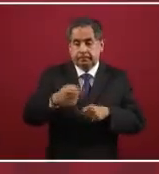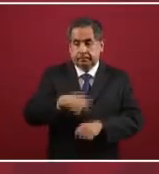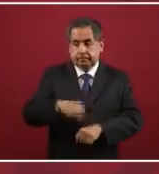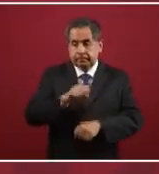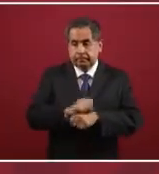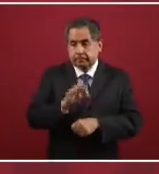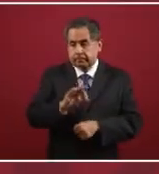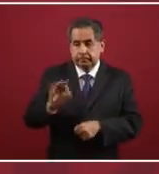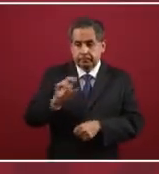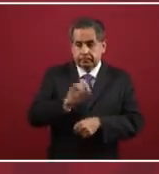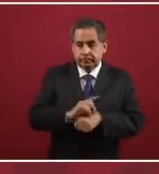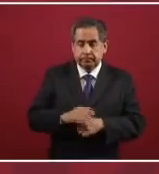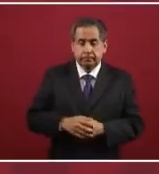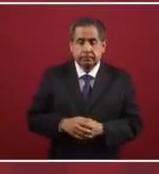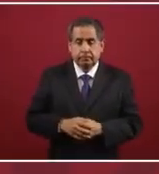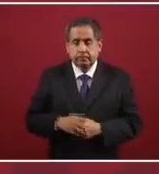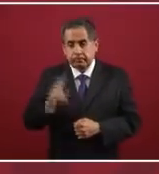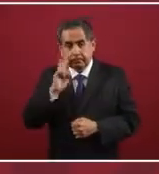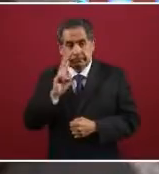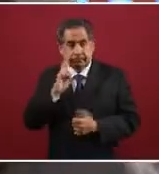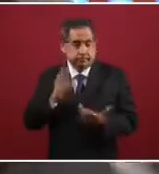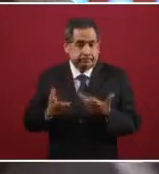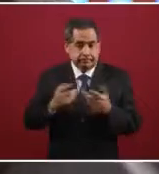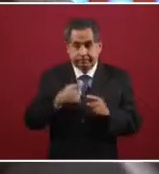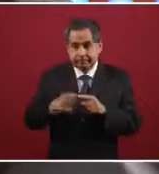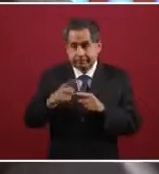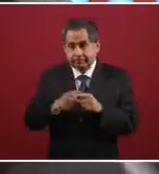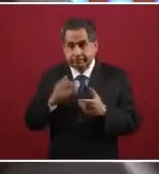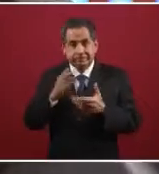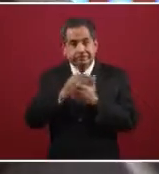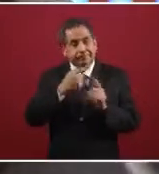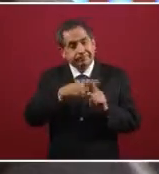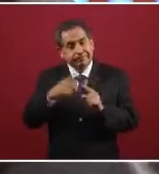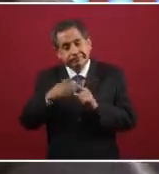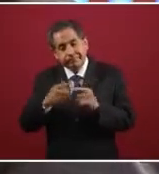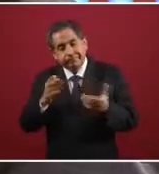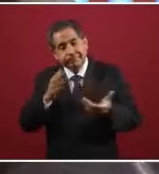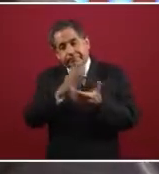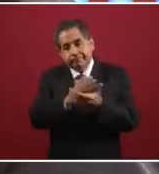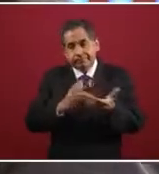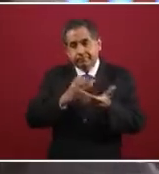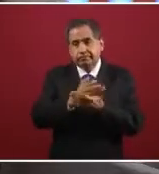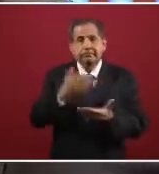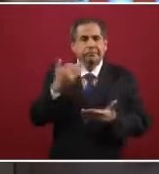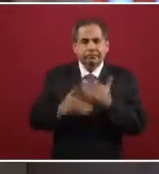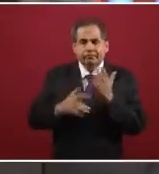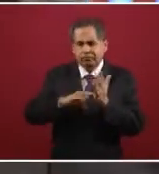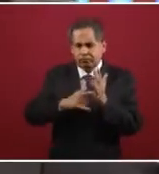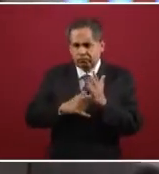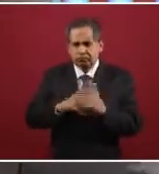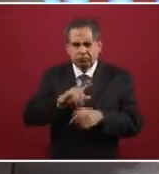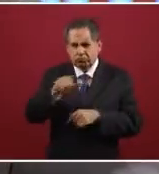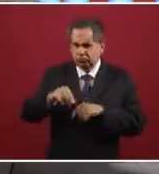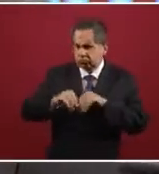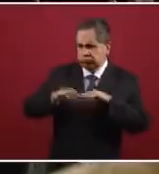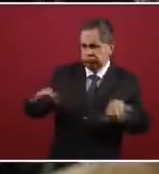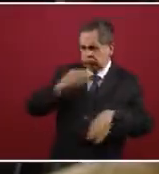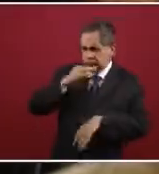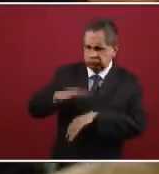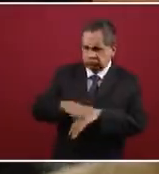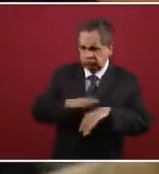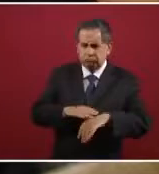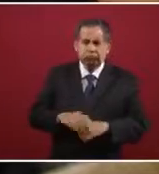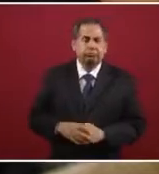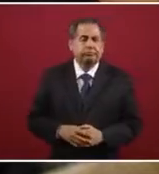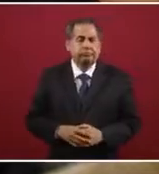fecha? Bueno, van a haber varias visitas y todavía depende que nos confirmen los horarios, pero con mucho gusto los damos a conocer en el